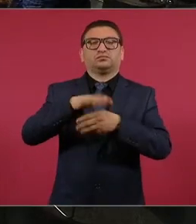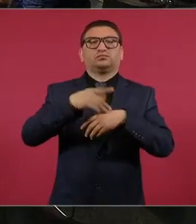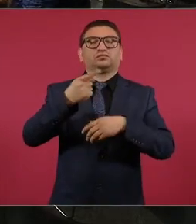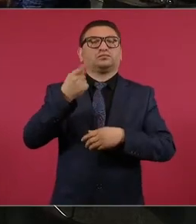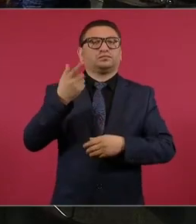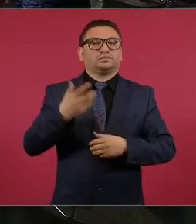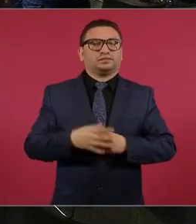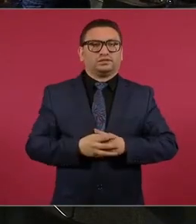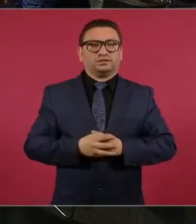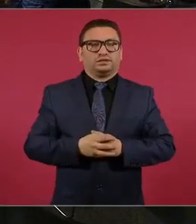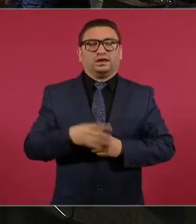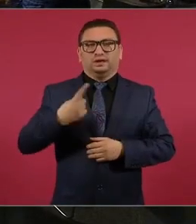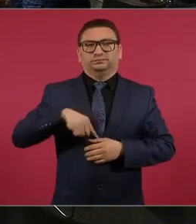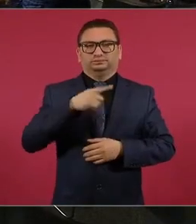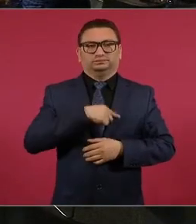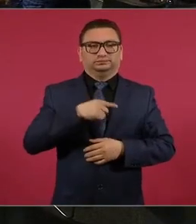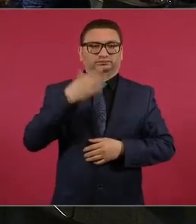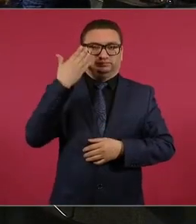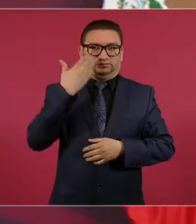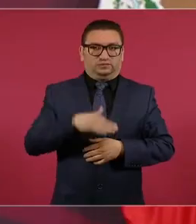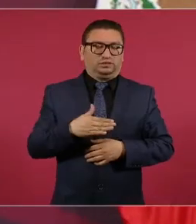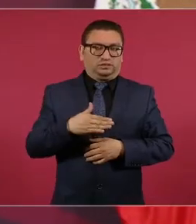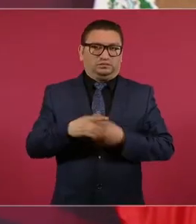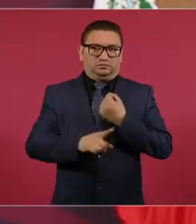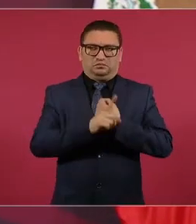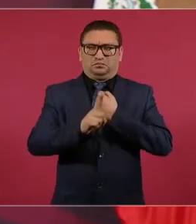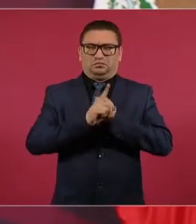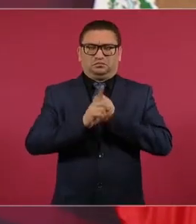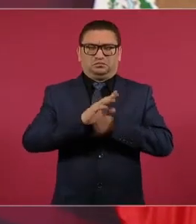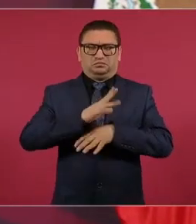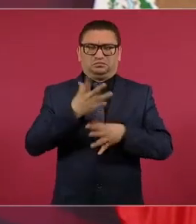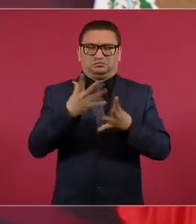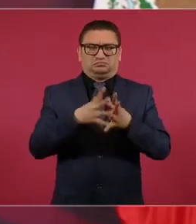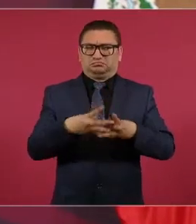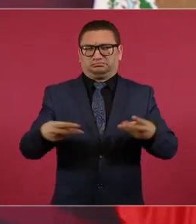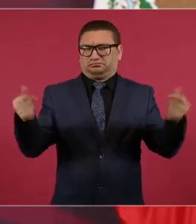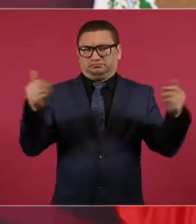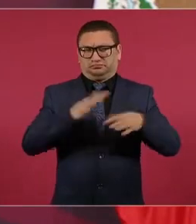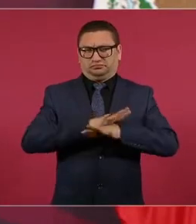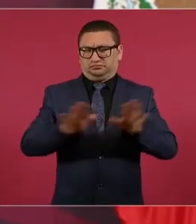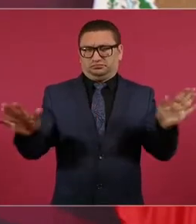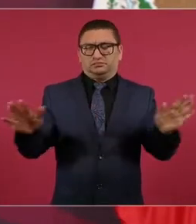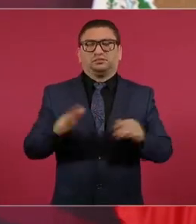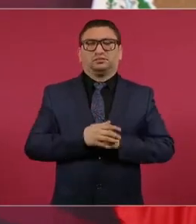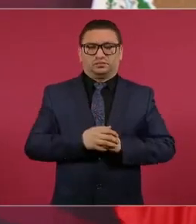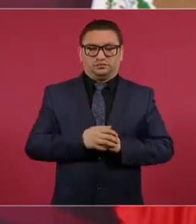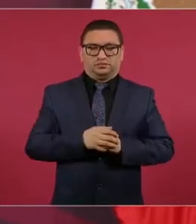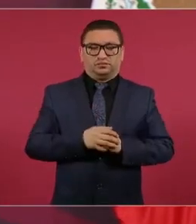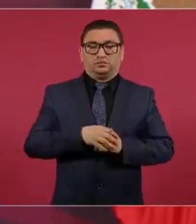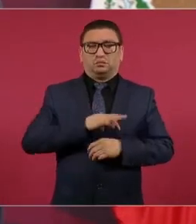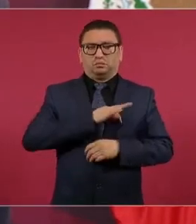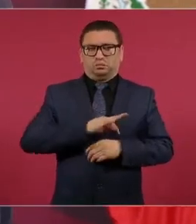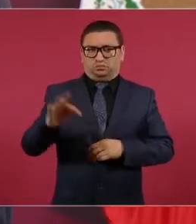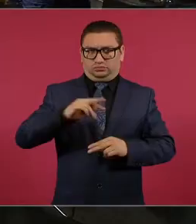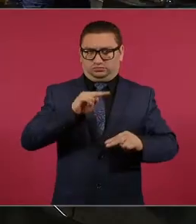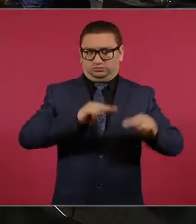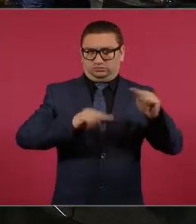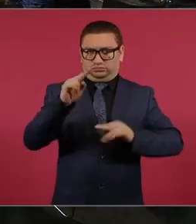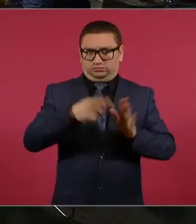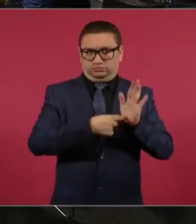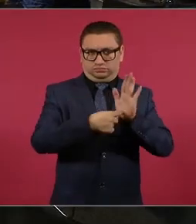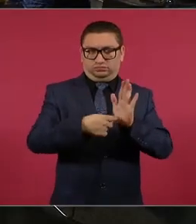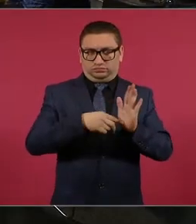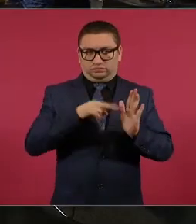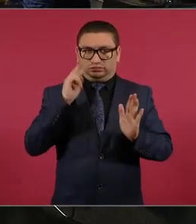porque nosotros tenemos resuelto el problema para si pones otra vez la